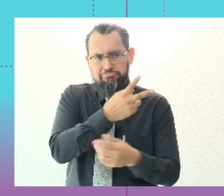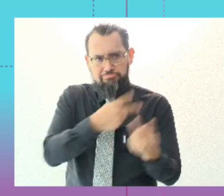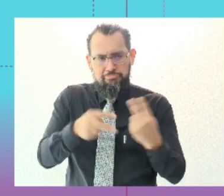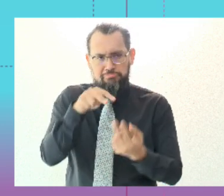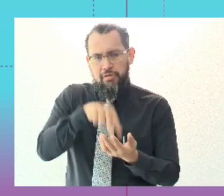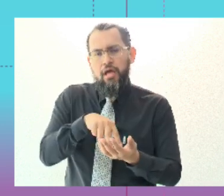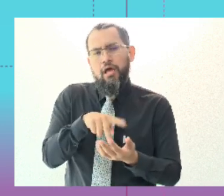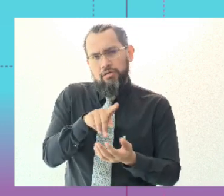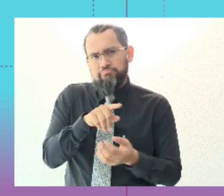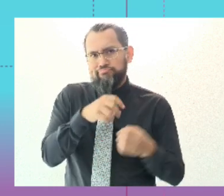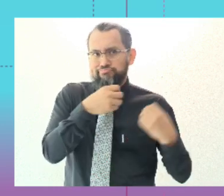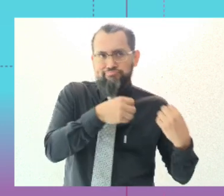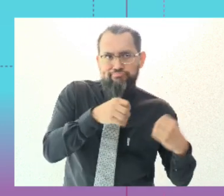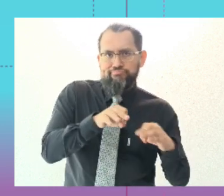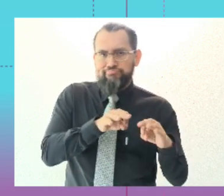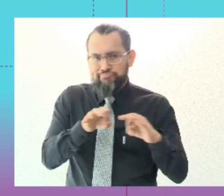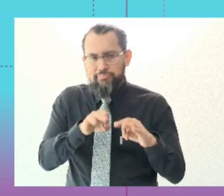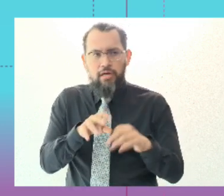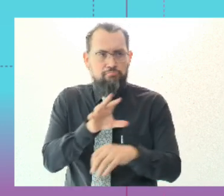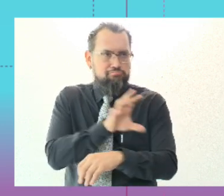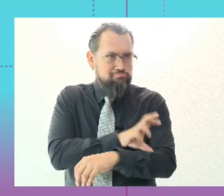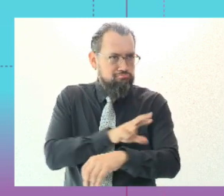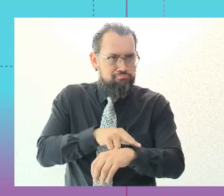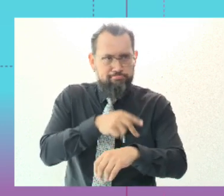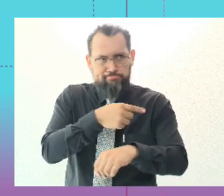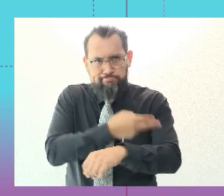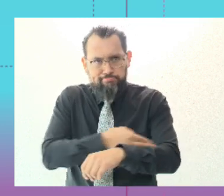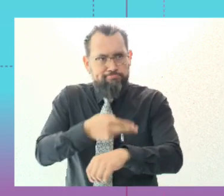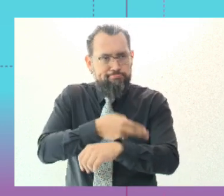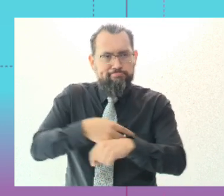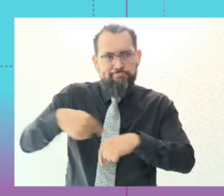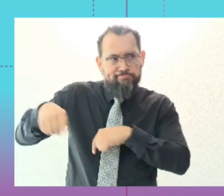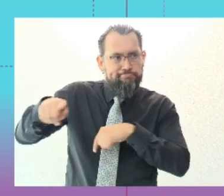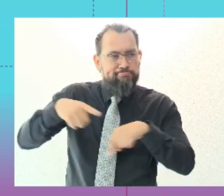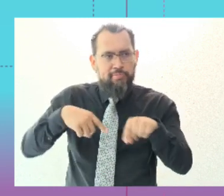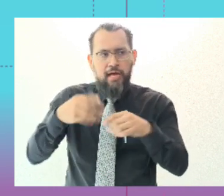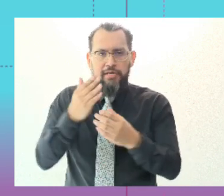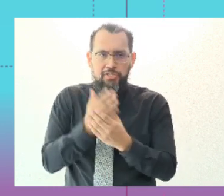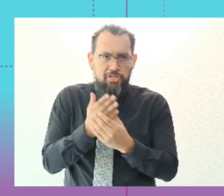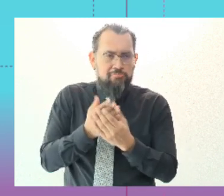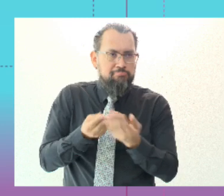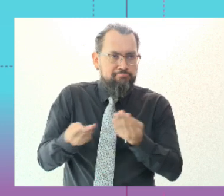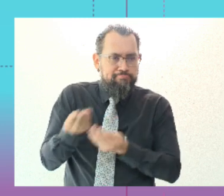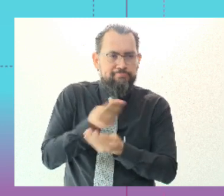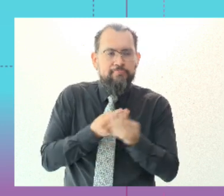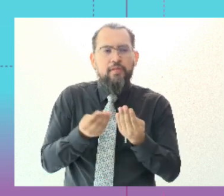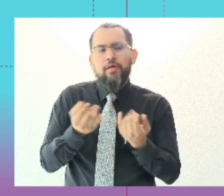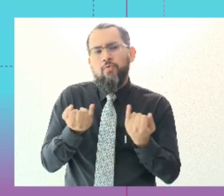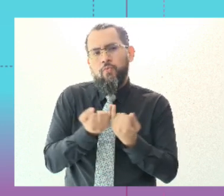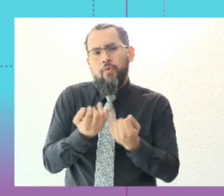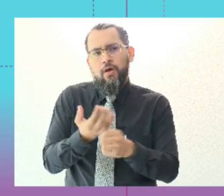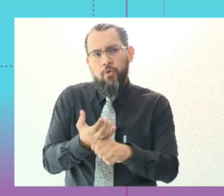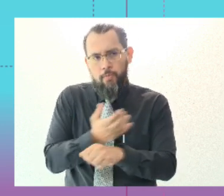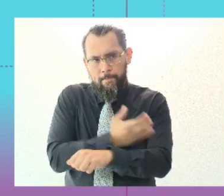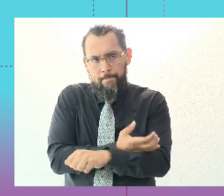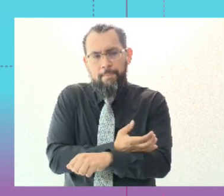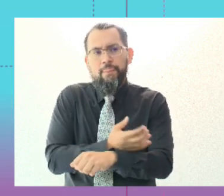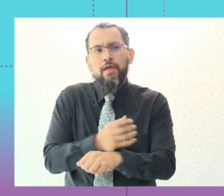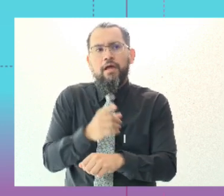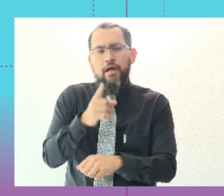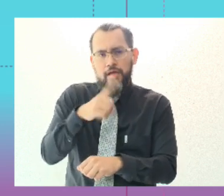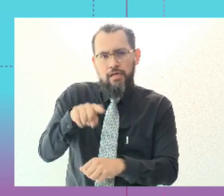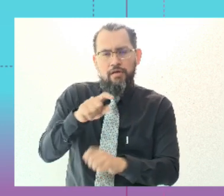atenta, trabajando como coordinadora de la Comisión de Archivos y Gestión Documental, a nuestros compañeros,